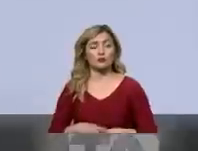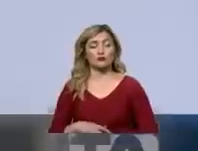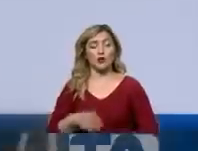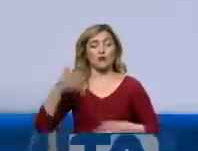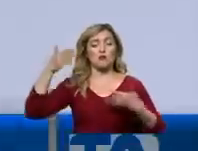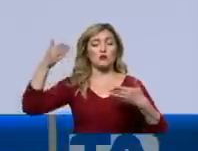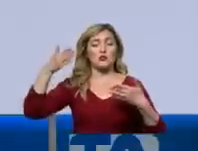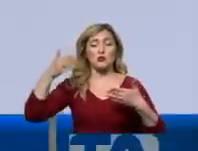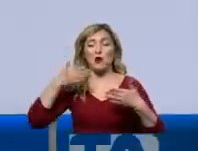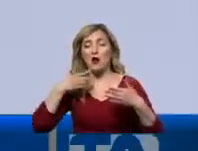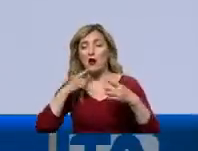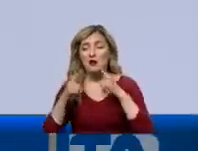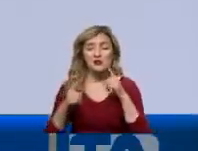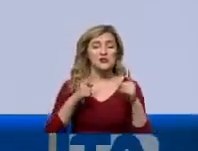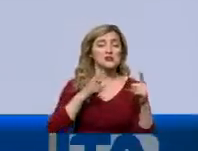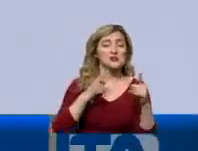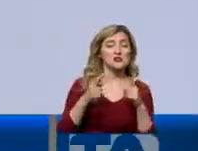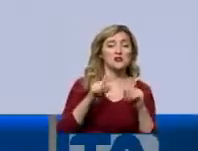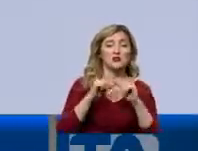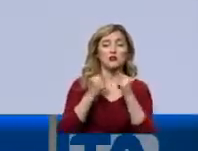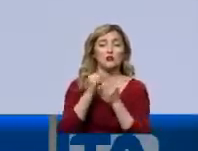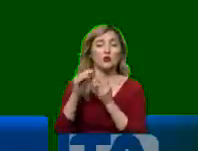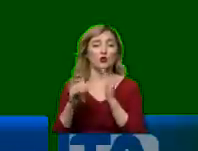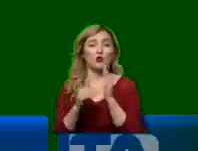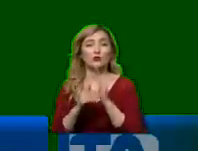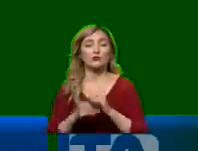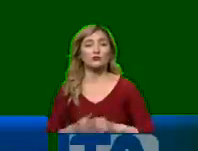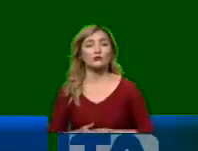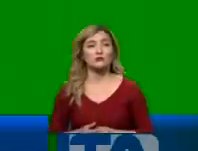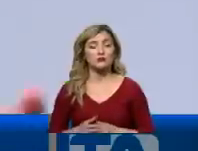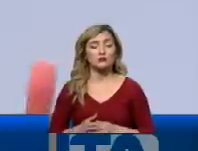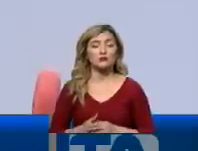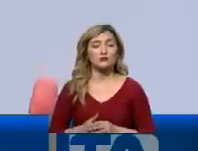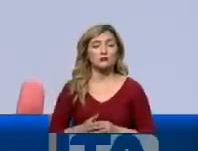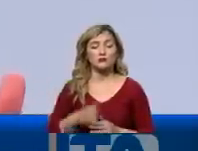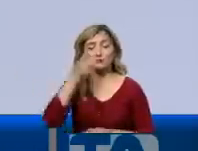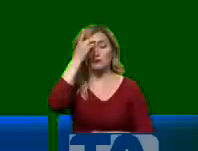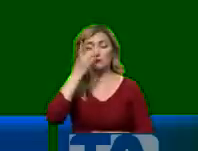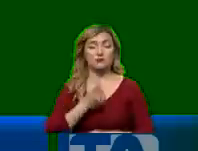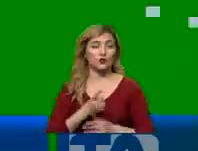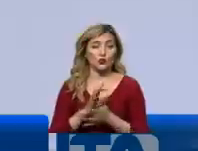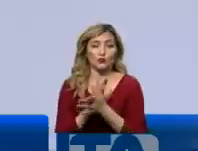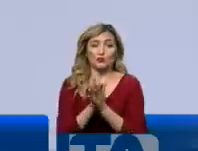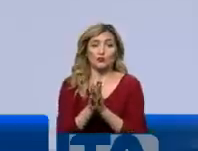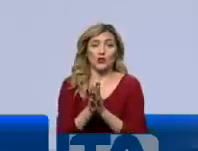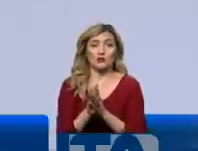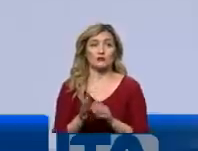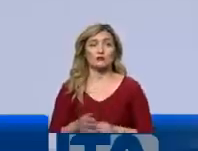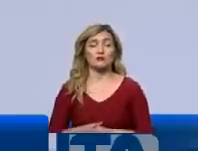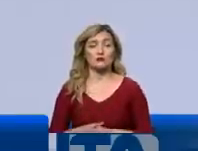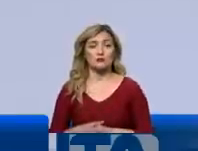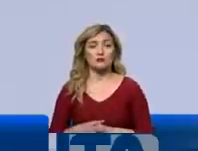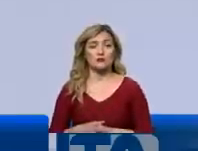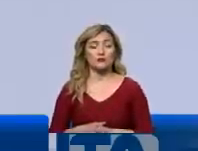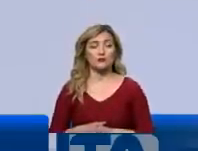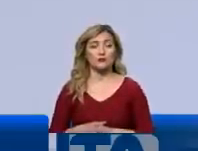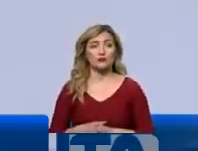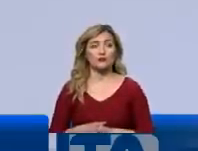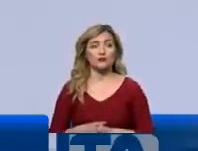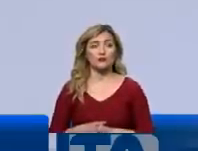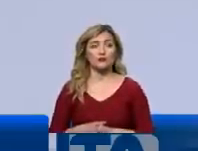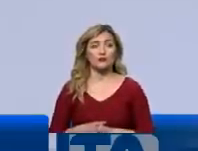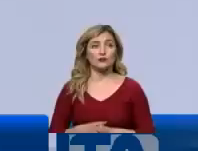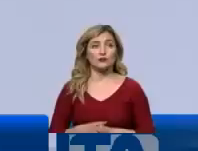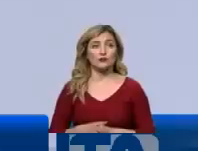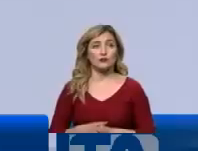hablan de esto, incluso políticos de oposición, y no toman esas decisiones o no se adhieren a estas decisiones. ¿Por qué? Porque saben que